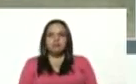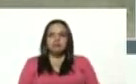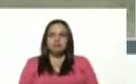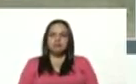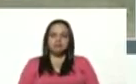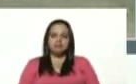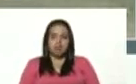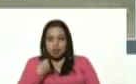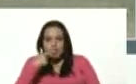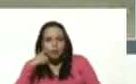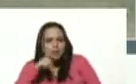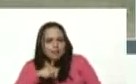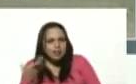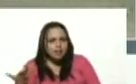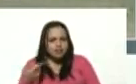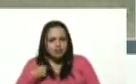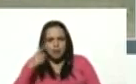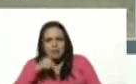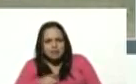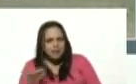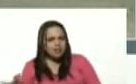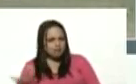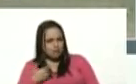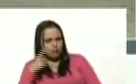Miento. ¿Ah? Yo miento.